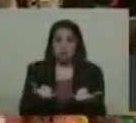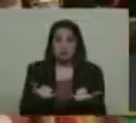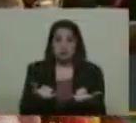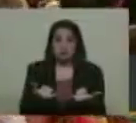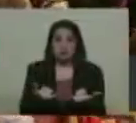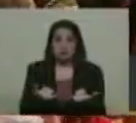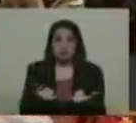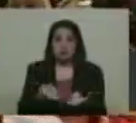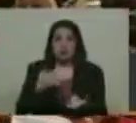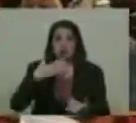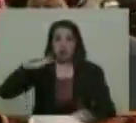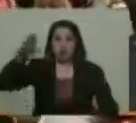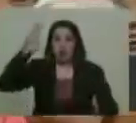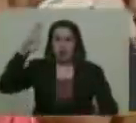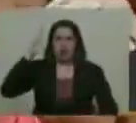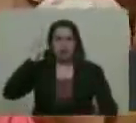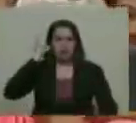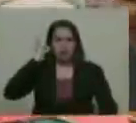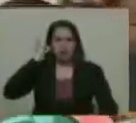de mujer.